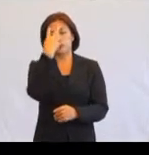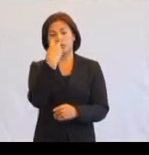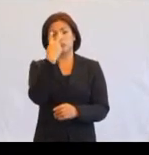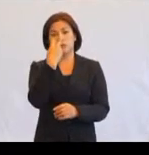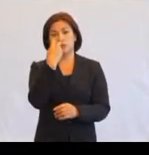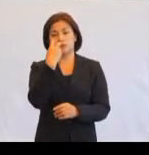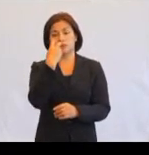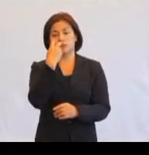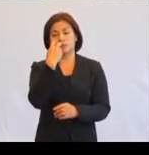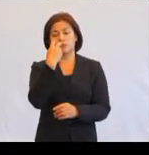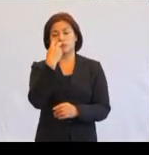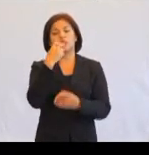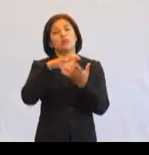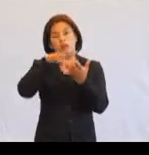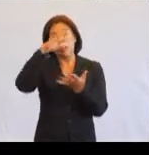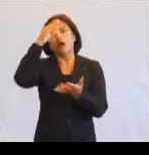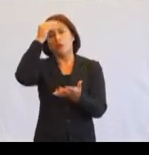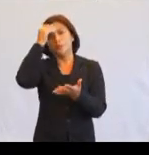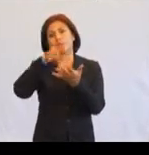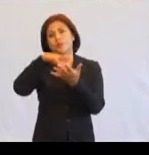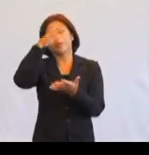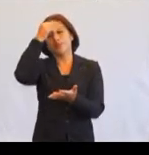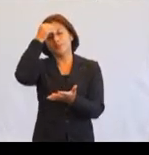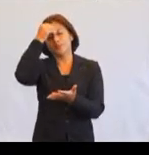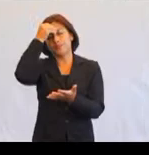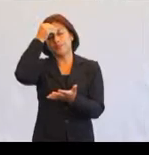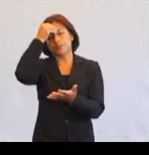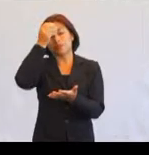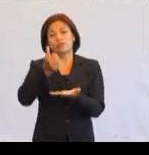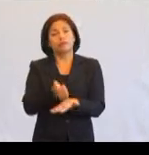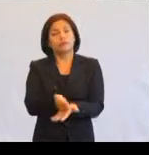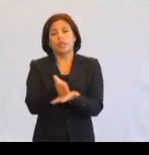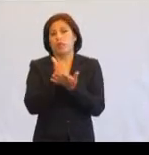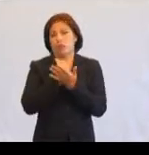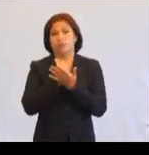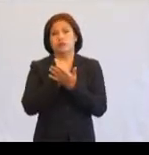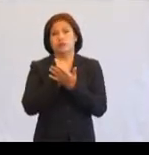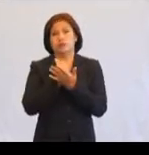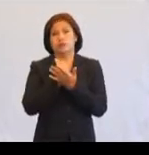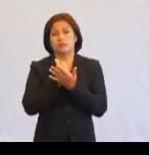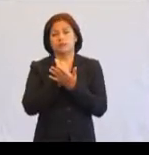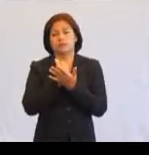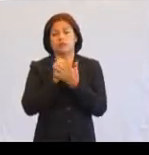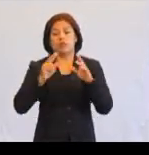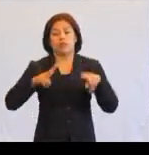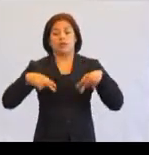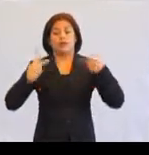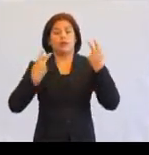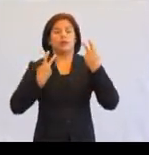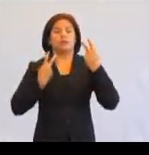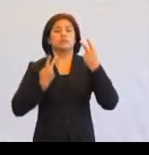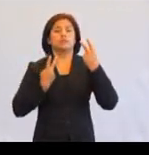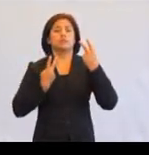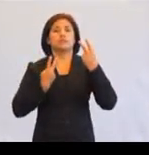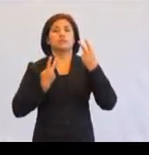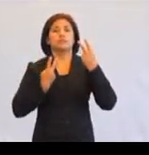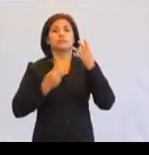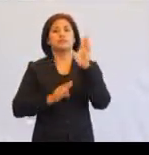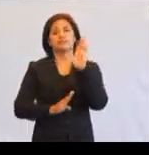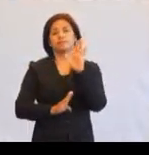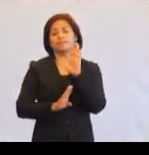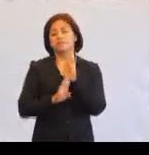videntes que estas herramientas existan, que ayudan al